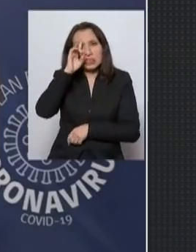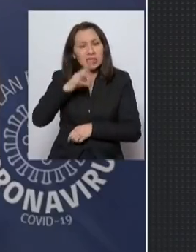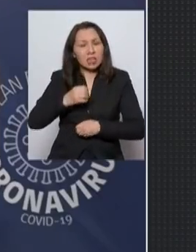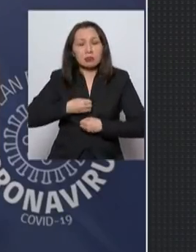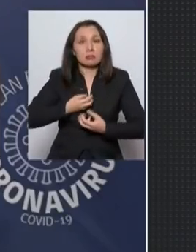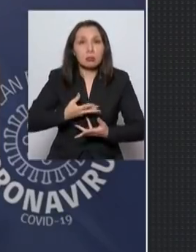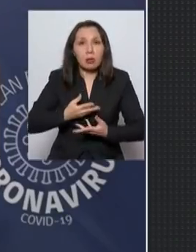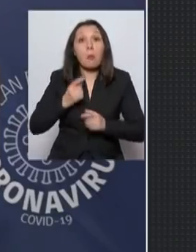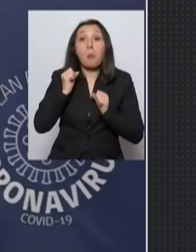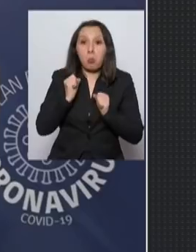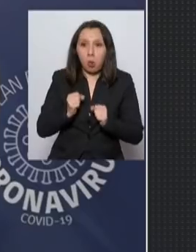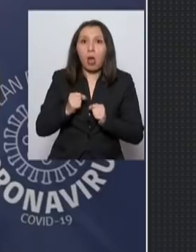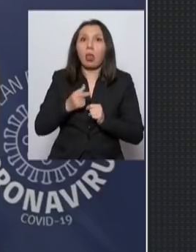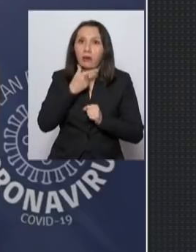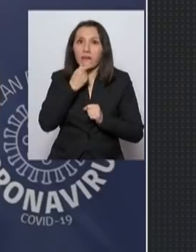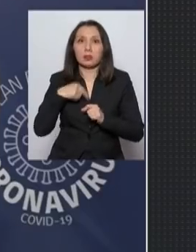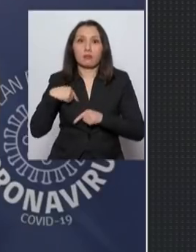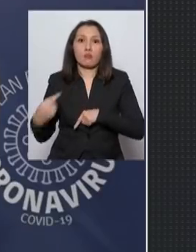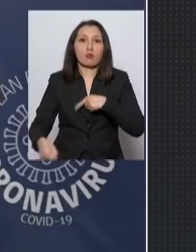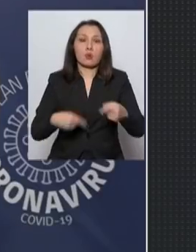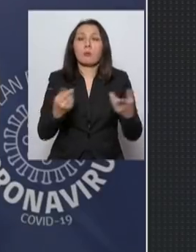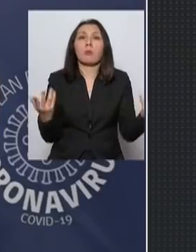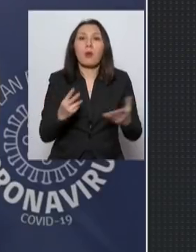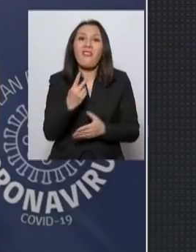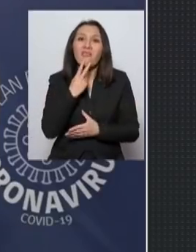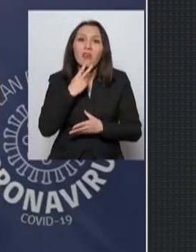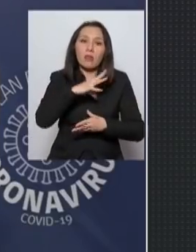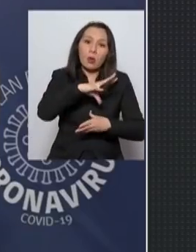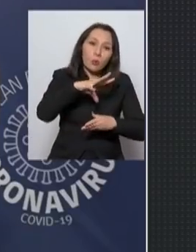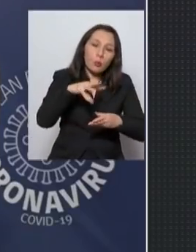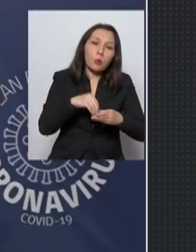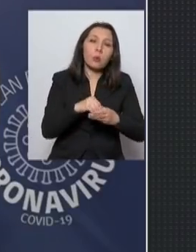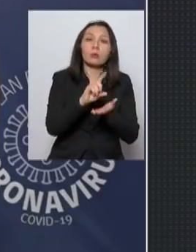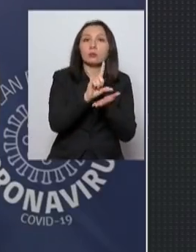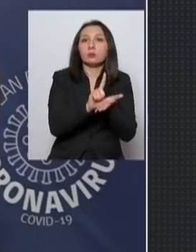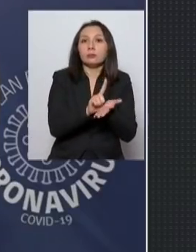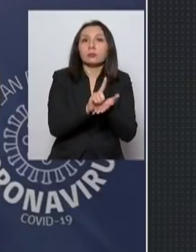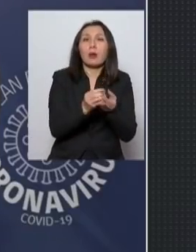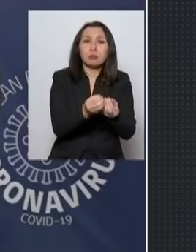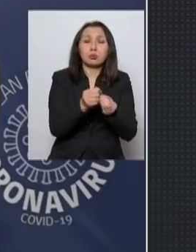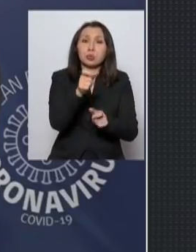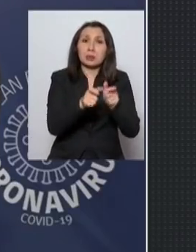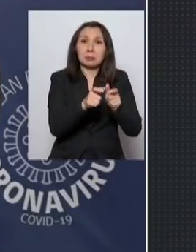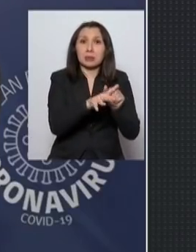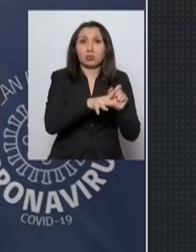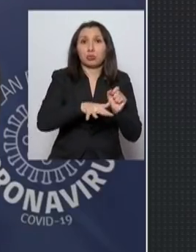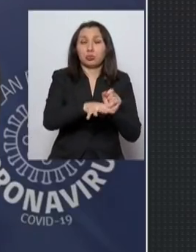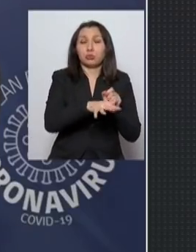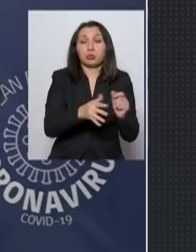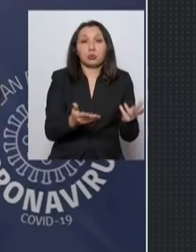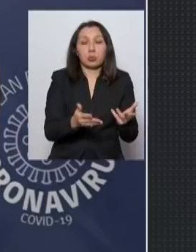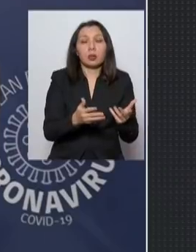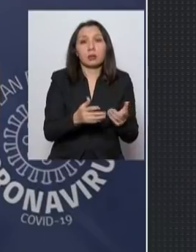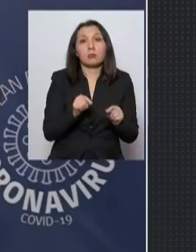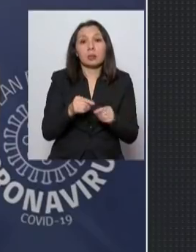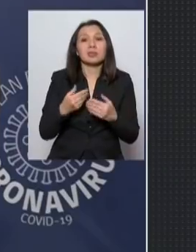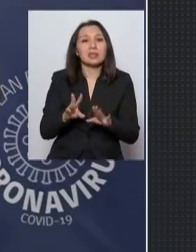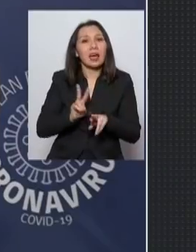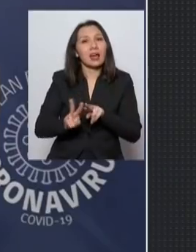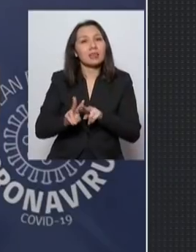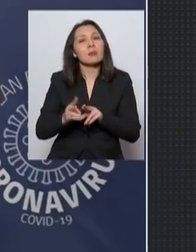contagiar a otros en circunstancias que vive en un lugar de mucha densidad, muy concentrado, como ya lo